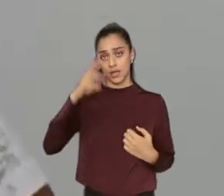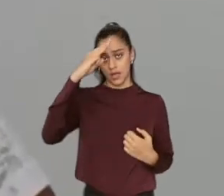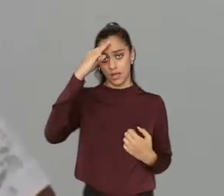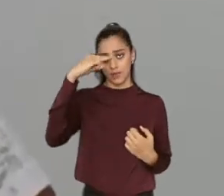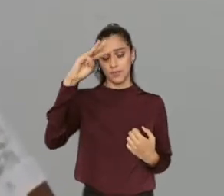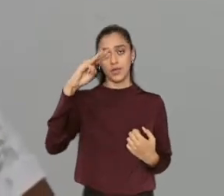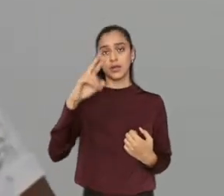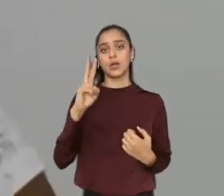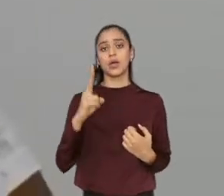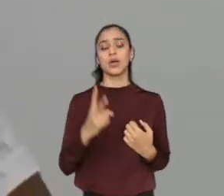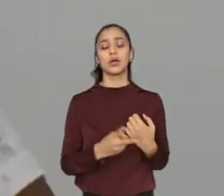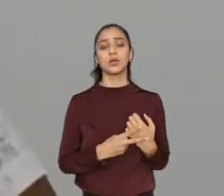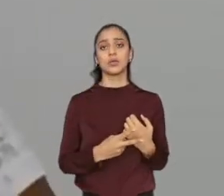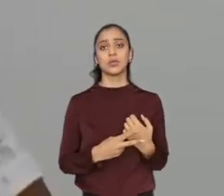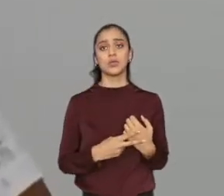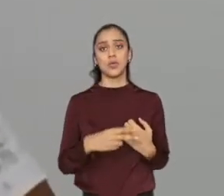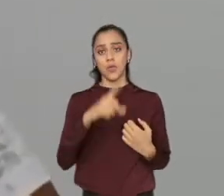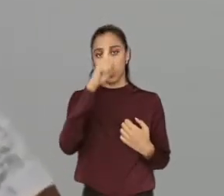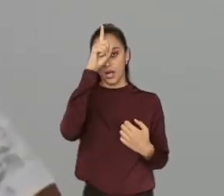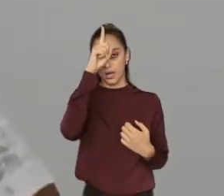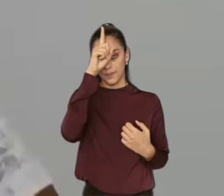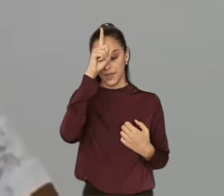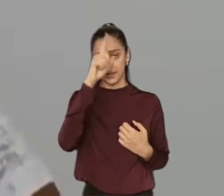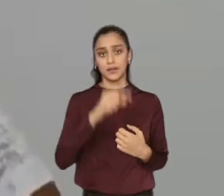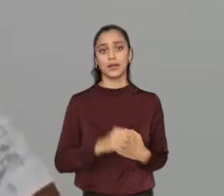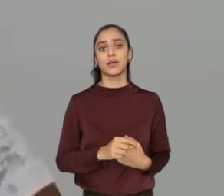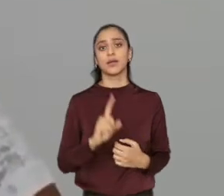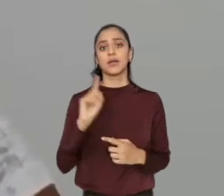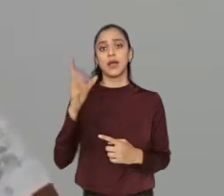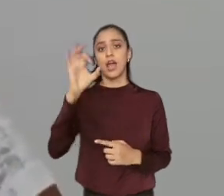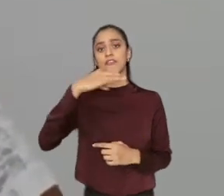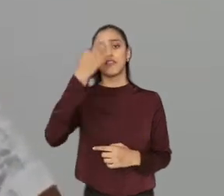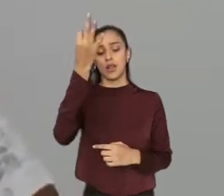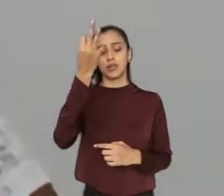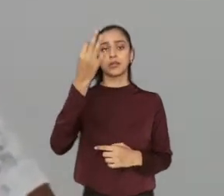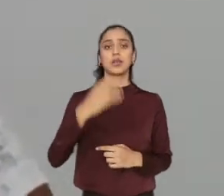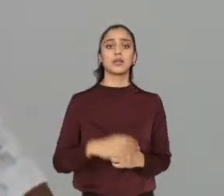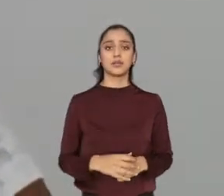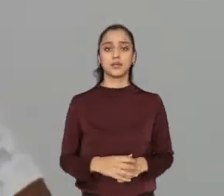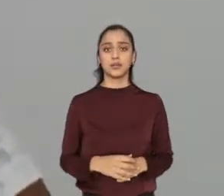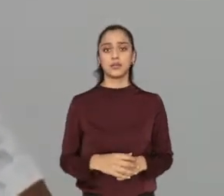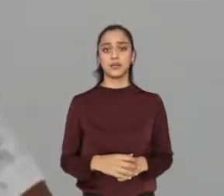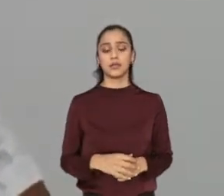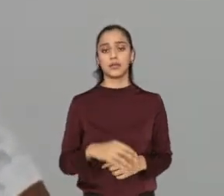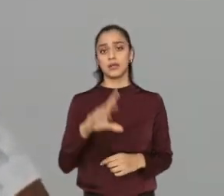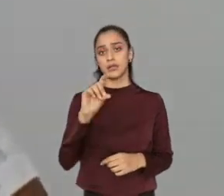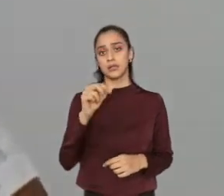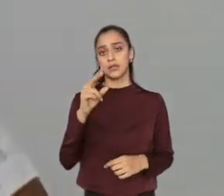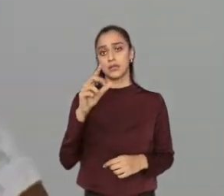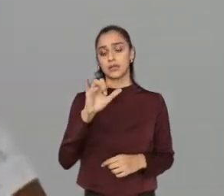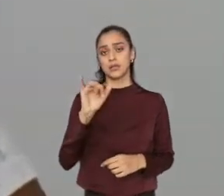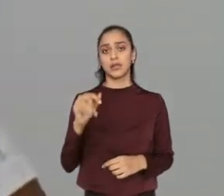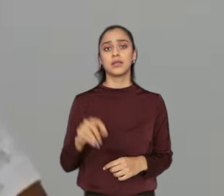dos veces fui a Alemania, fui a Francia, de allí